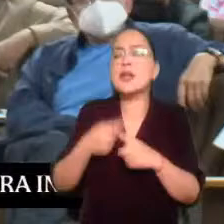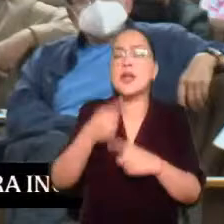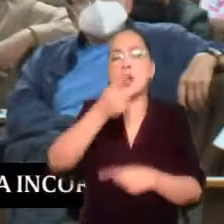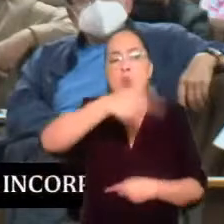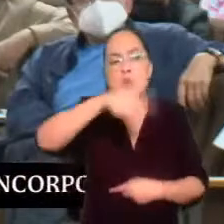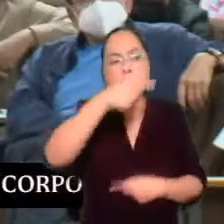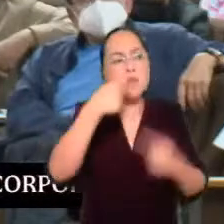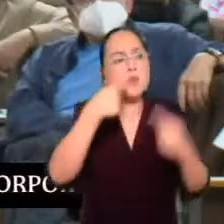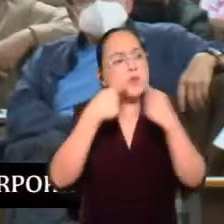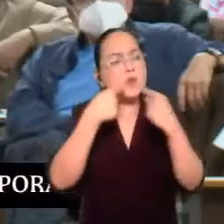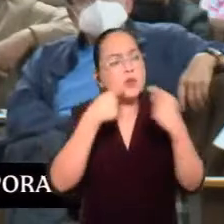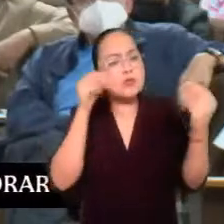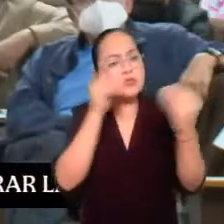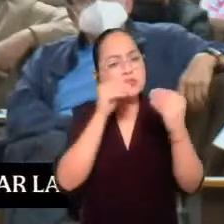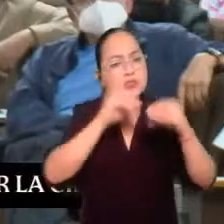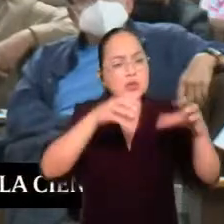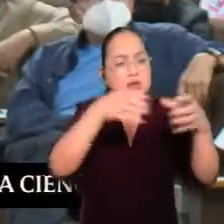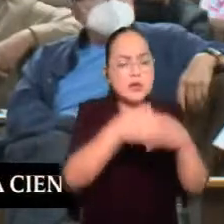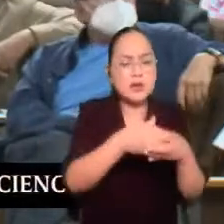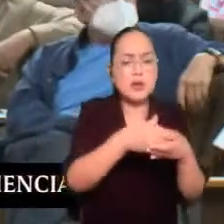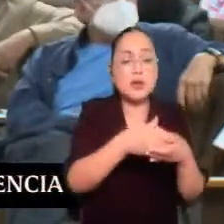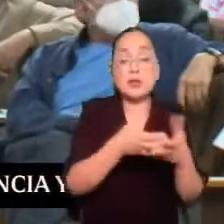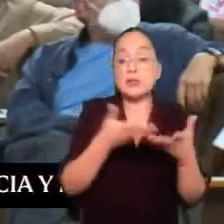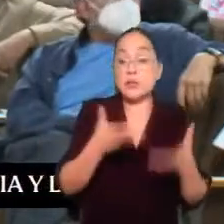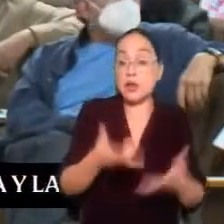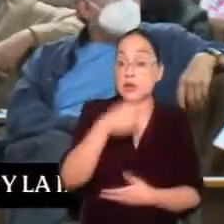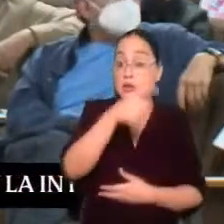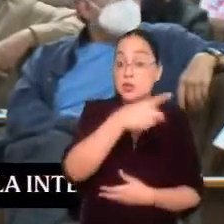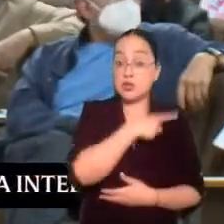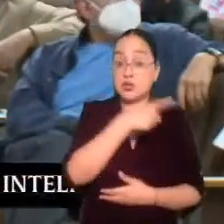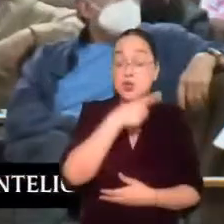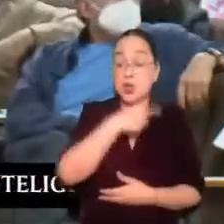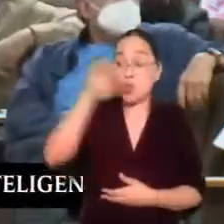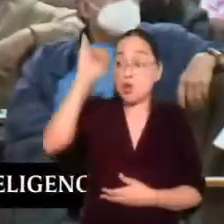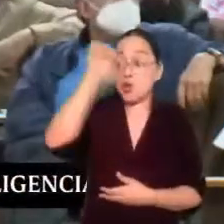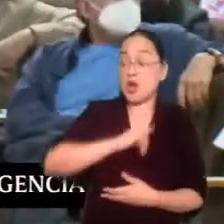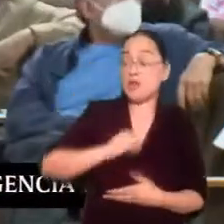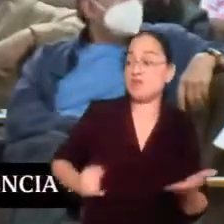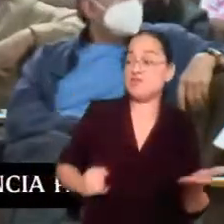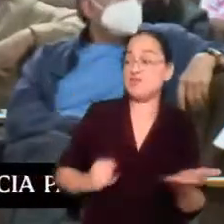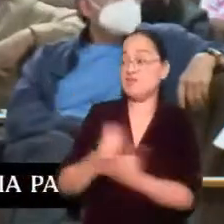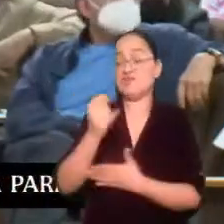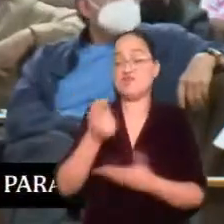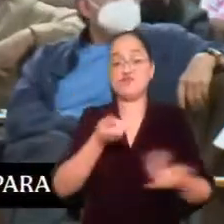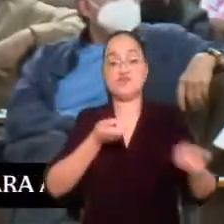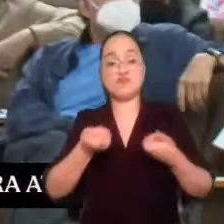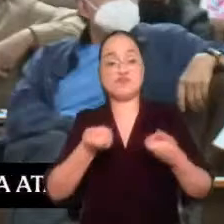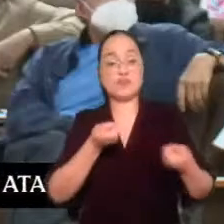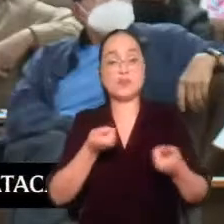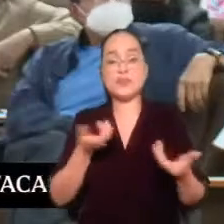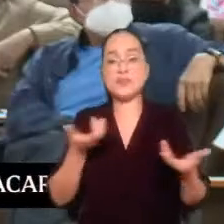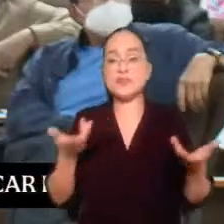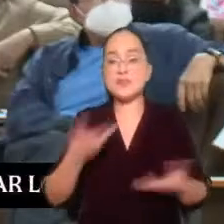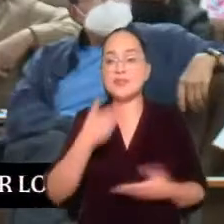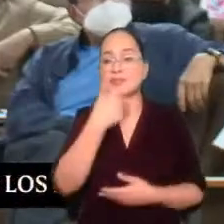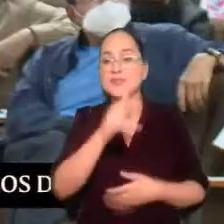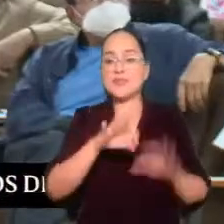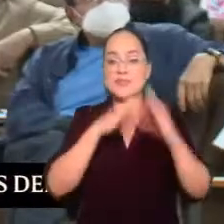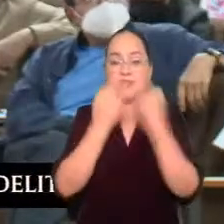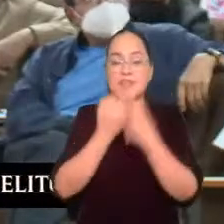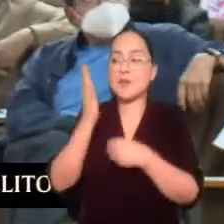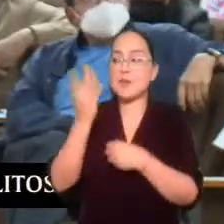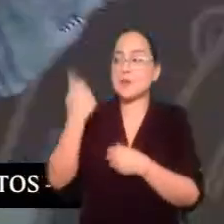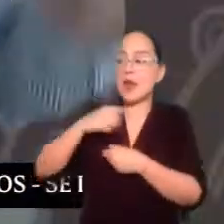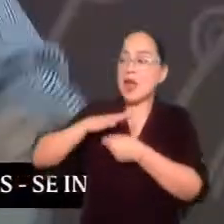Si eres intransigente como patrón, pues entonces usarán sus medidas de presión. Pues